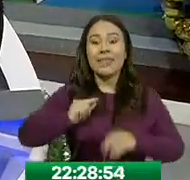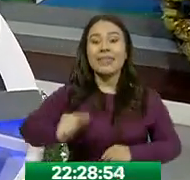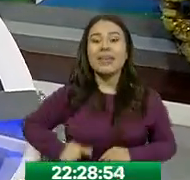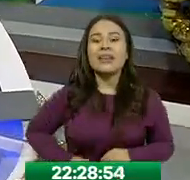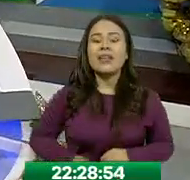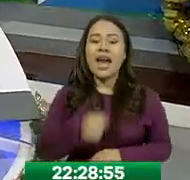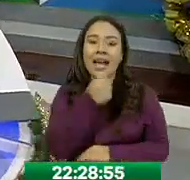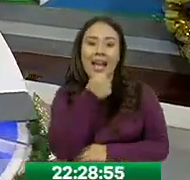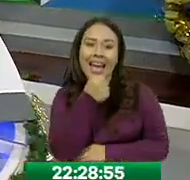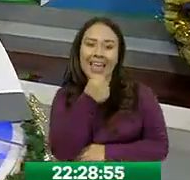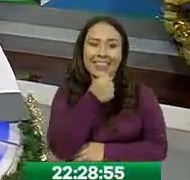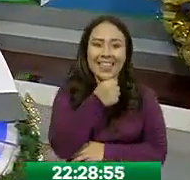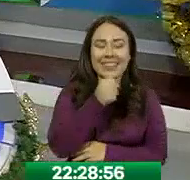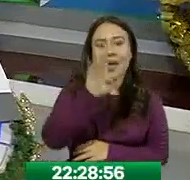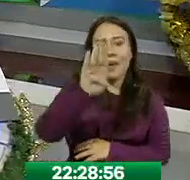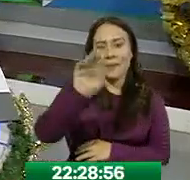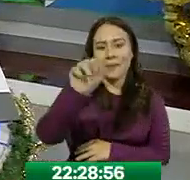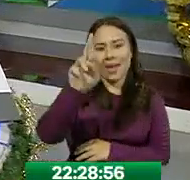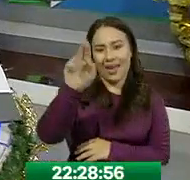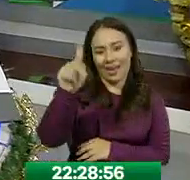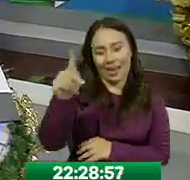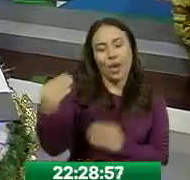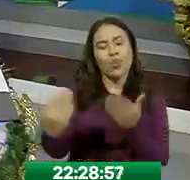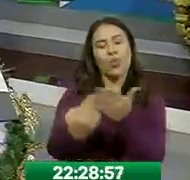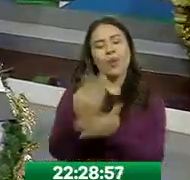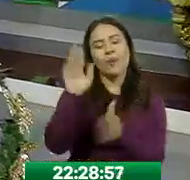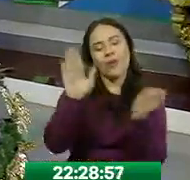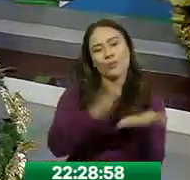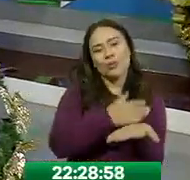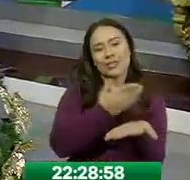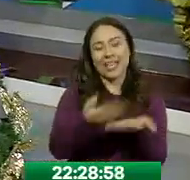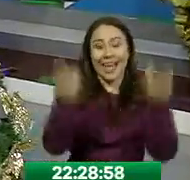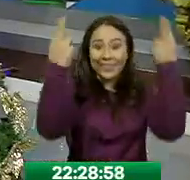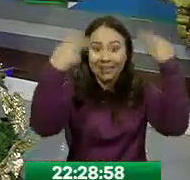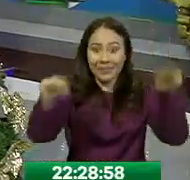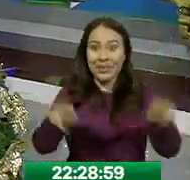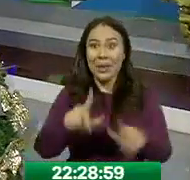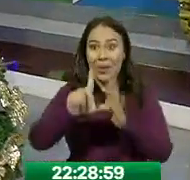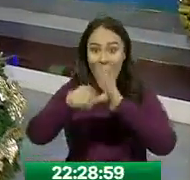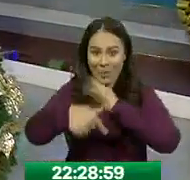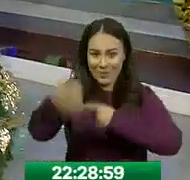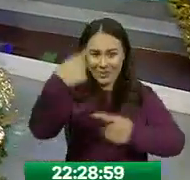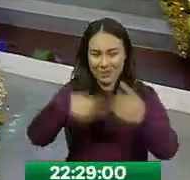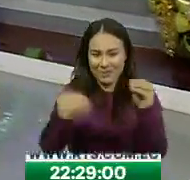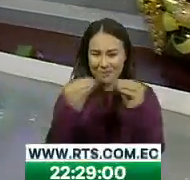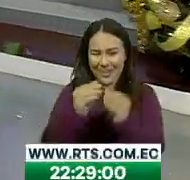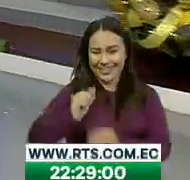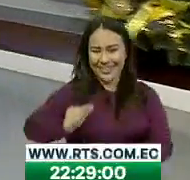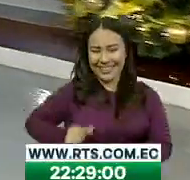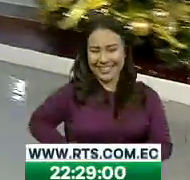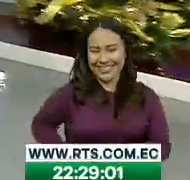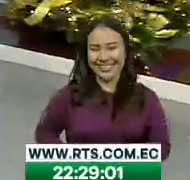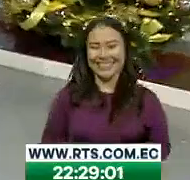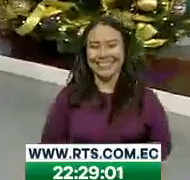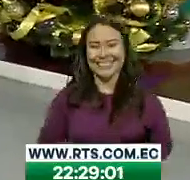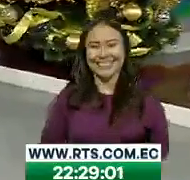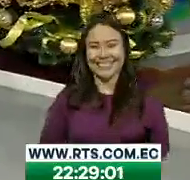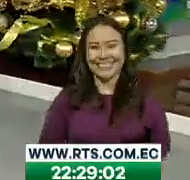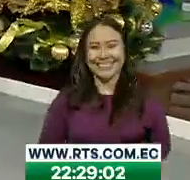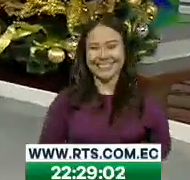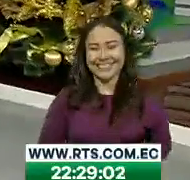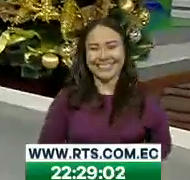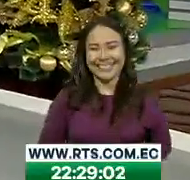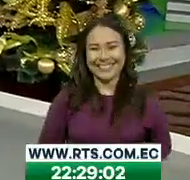que el cantante Barek nos presenta su canción navideña. Ya regresamos con todos los detalles. Un, dos,